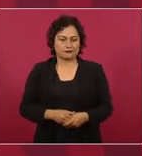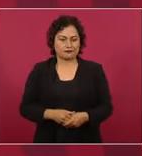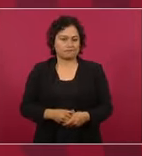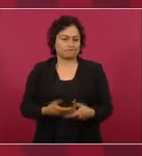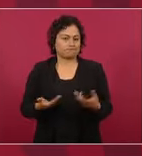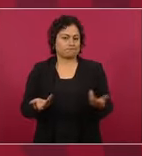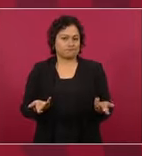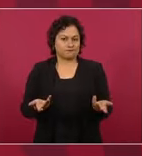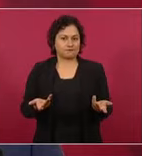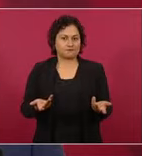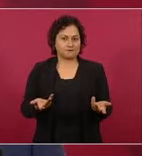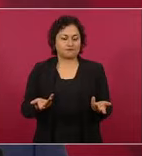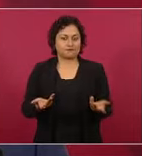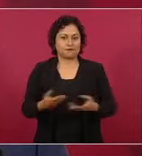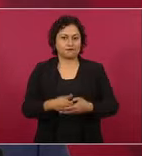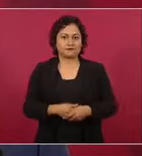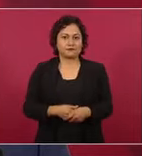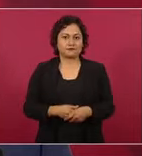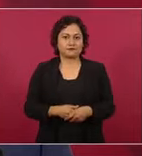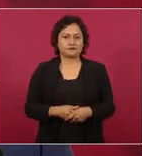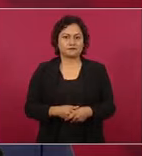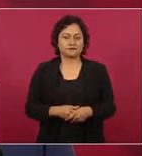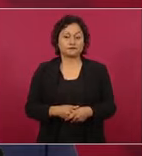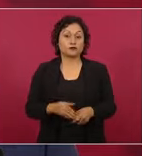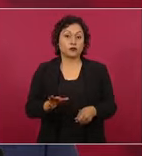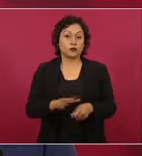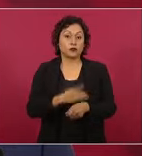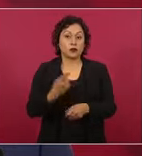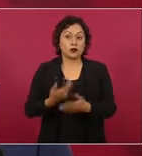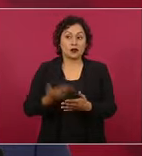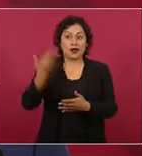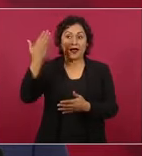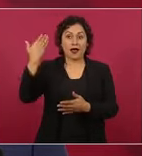Es que se ha promovido el fraude